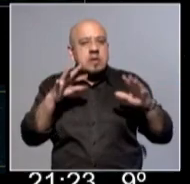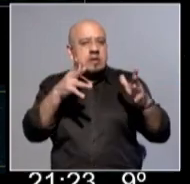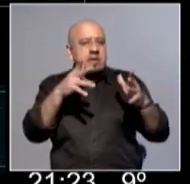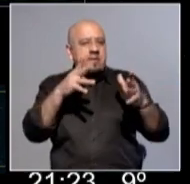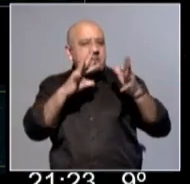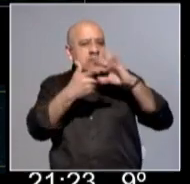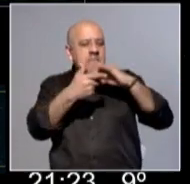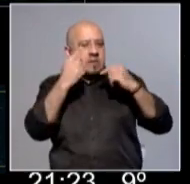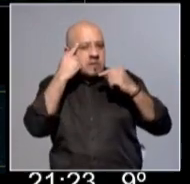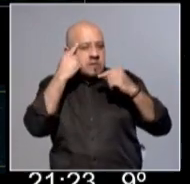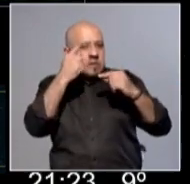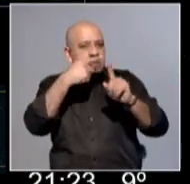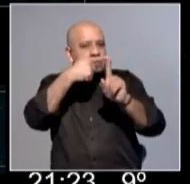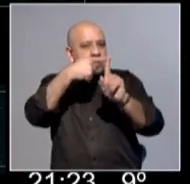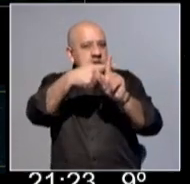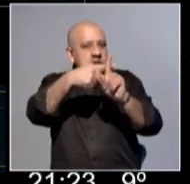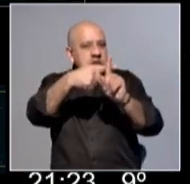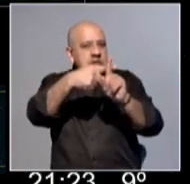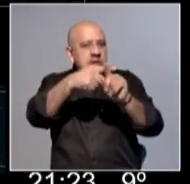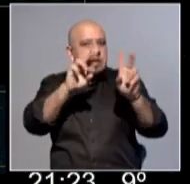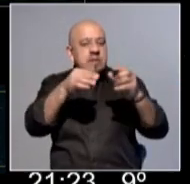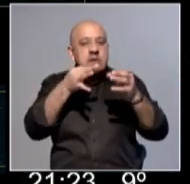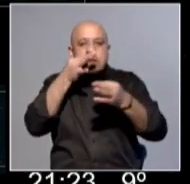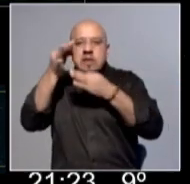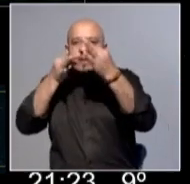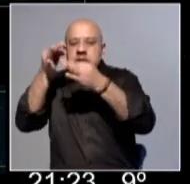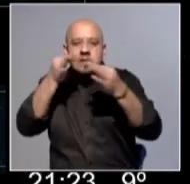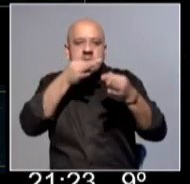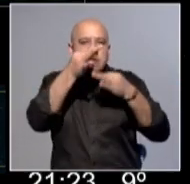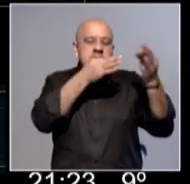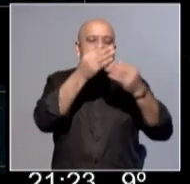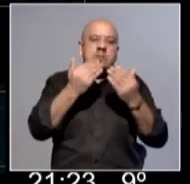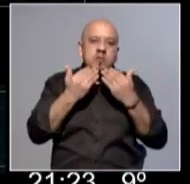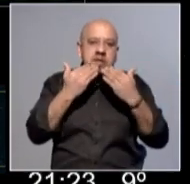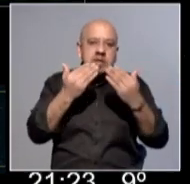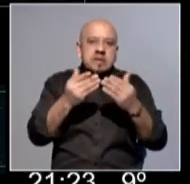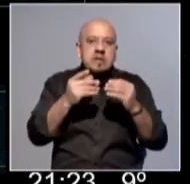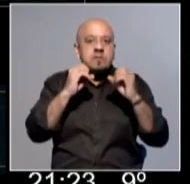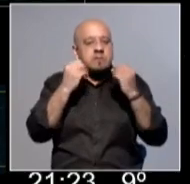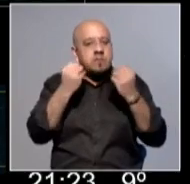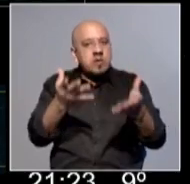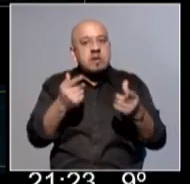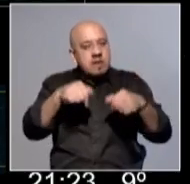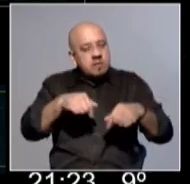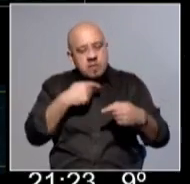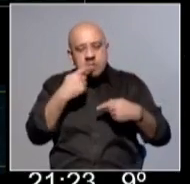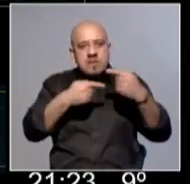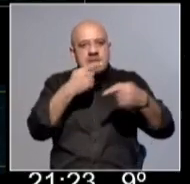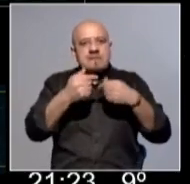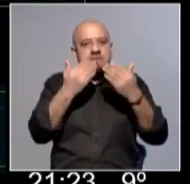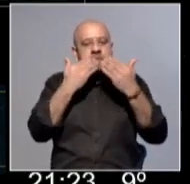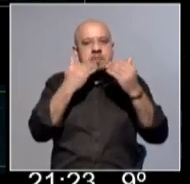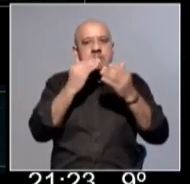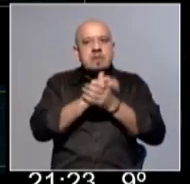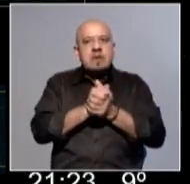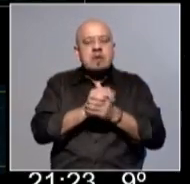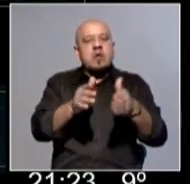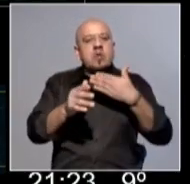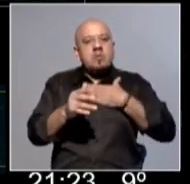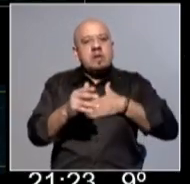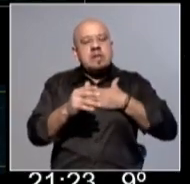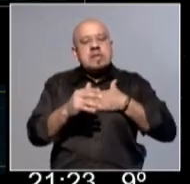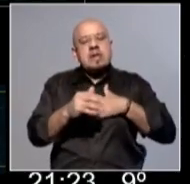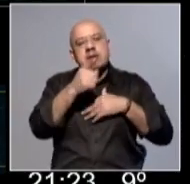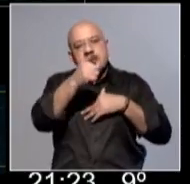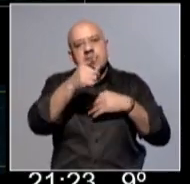más positiva del uso del relato, y te agradecemos muchísimo porque a raíz de esto vamos a seguir hablando mucho en este programa. Un placer que